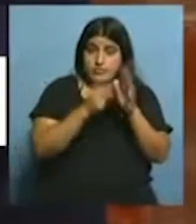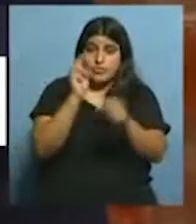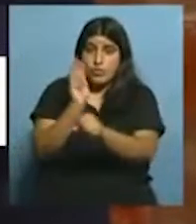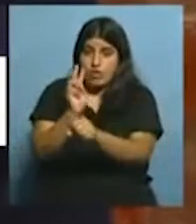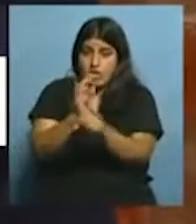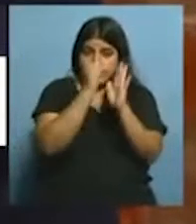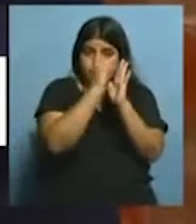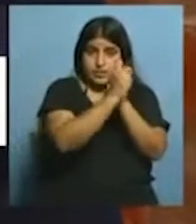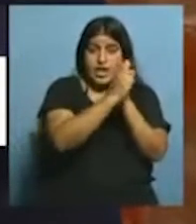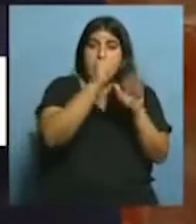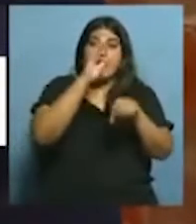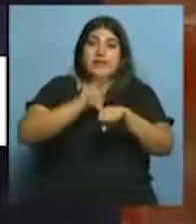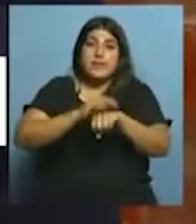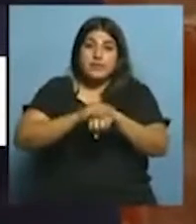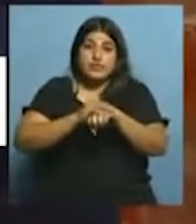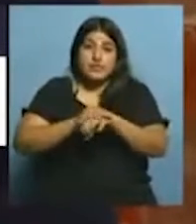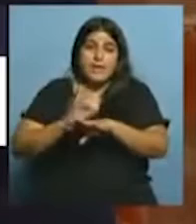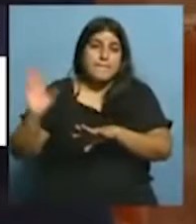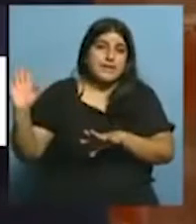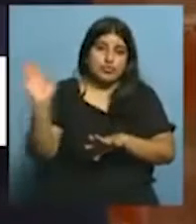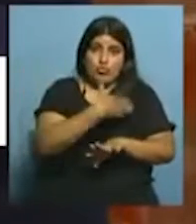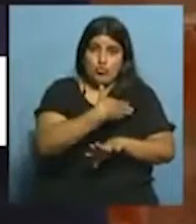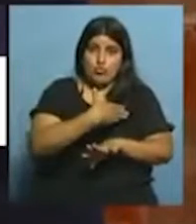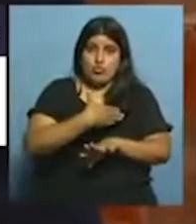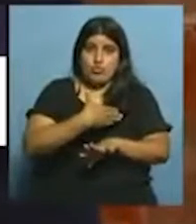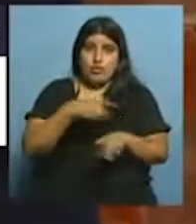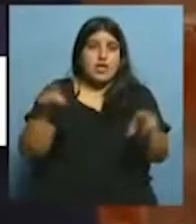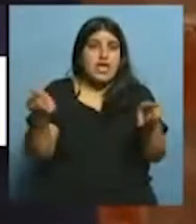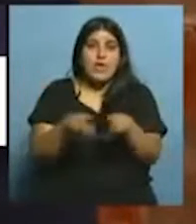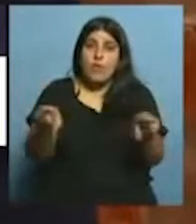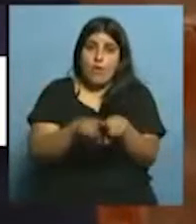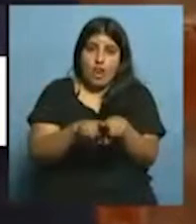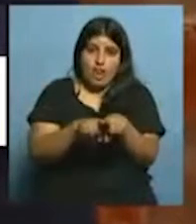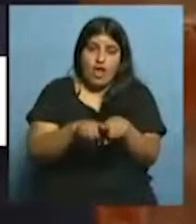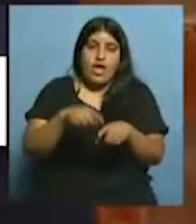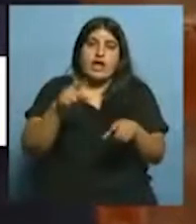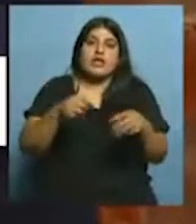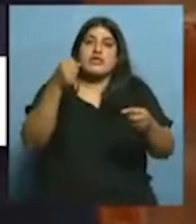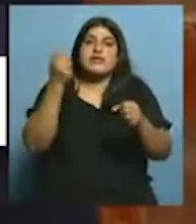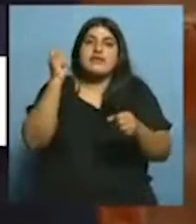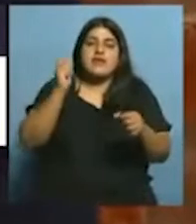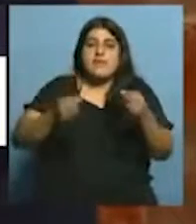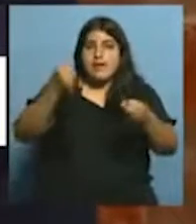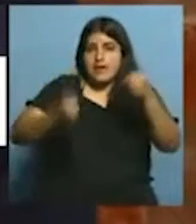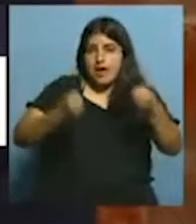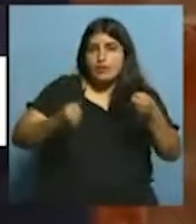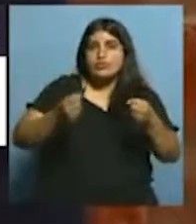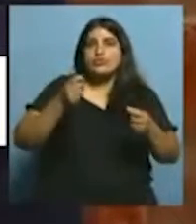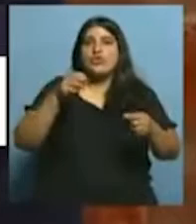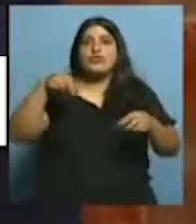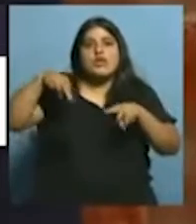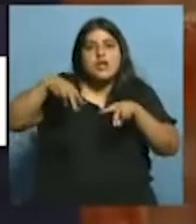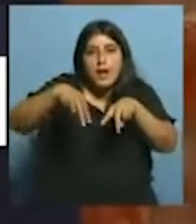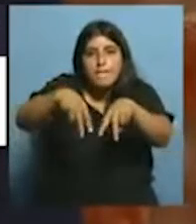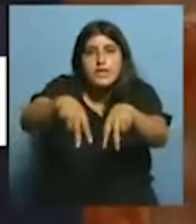y las responsabilidades son las mismas para todos, los que conducen vehículos, los que van transportados y los que se comportan como peatones. Hay